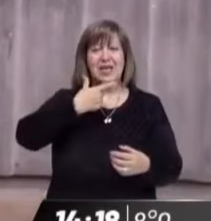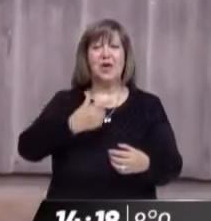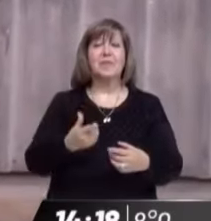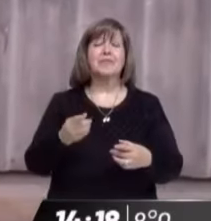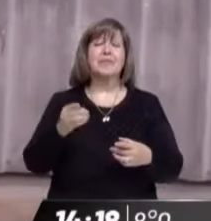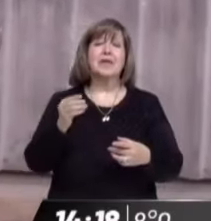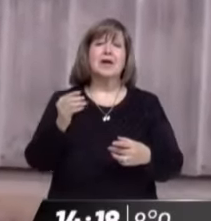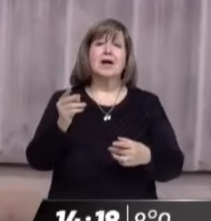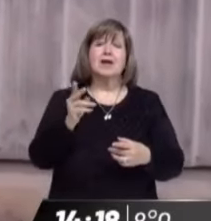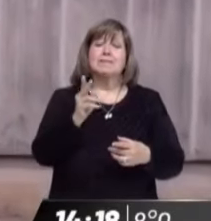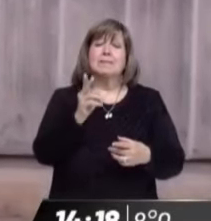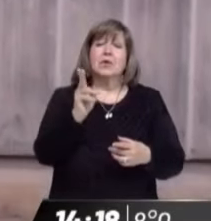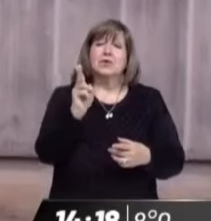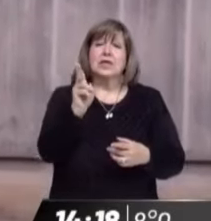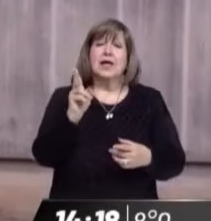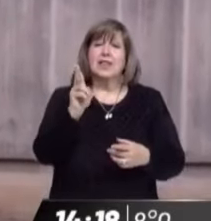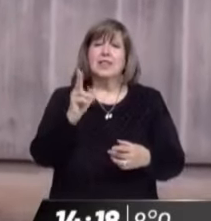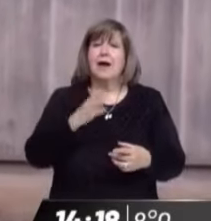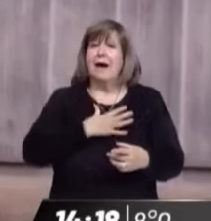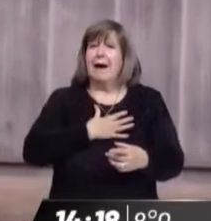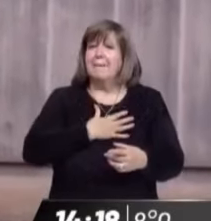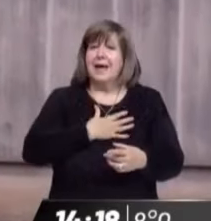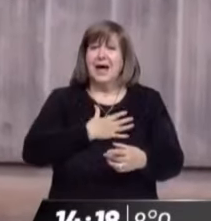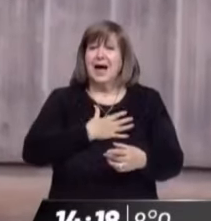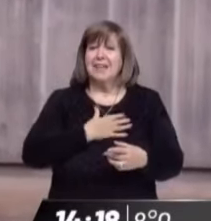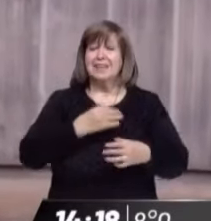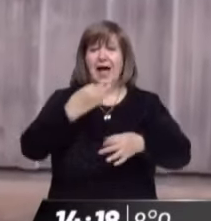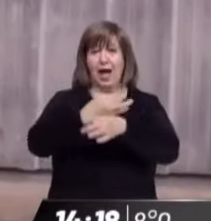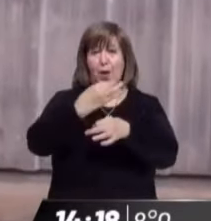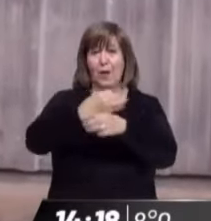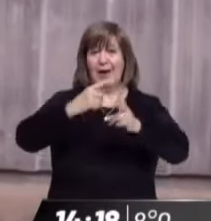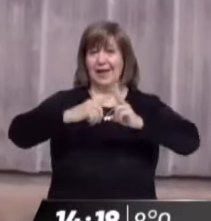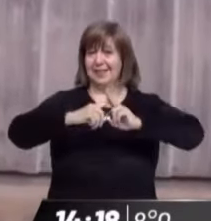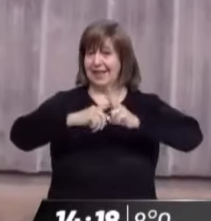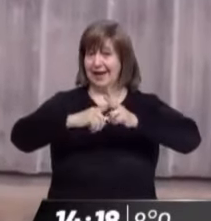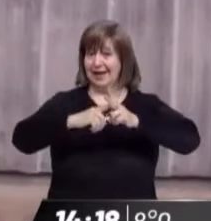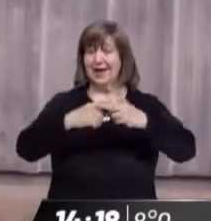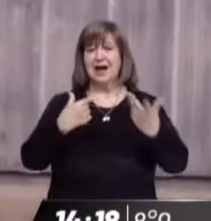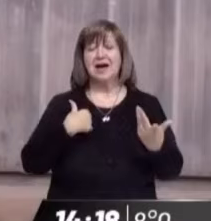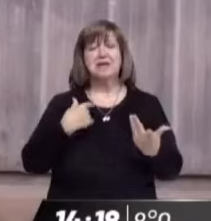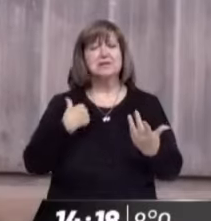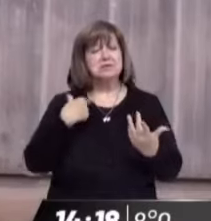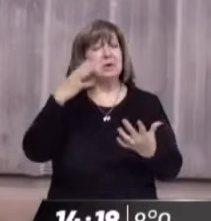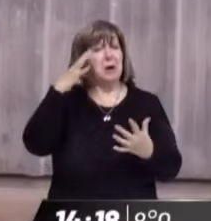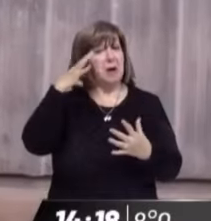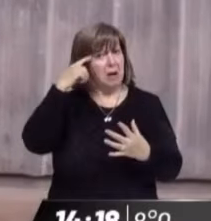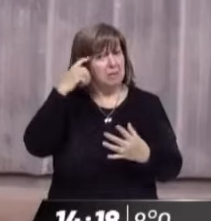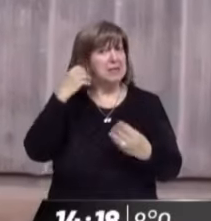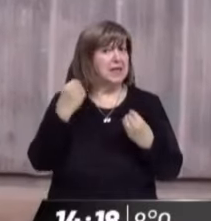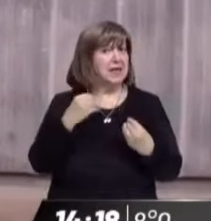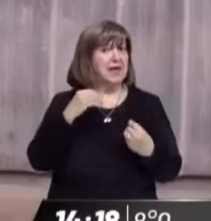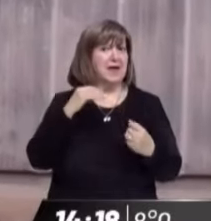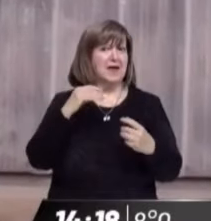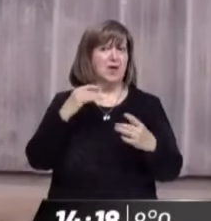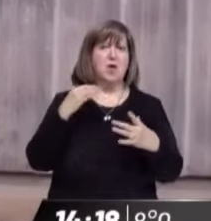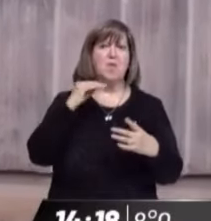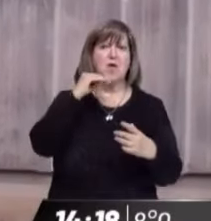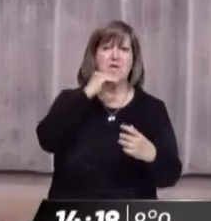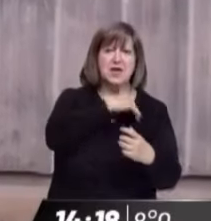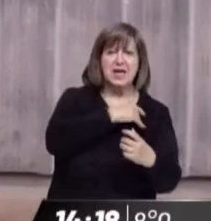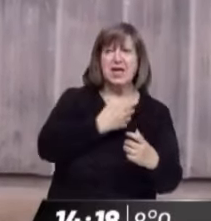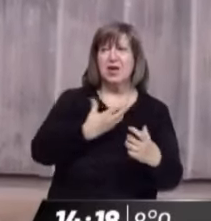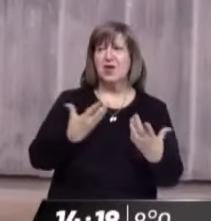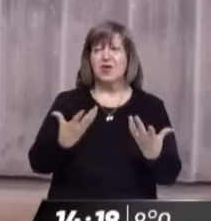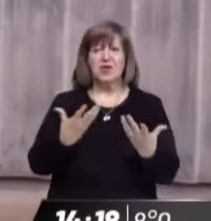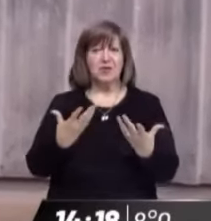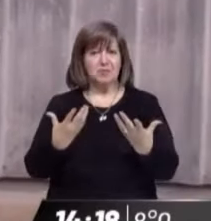Querido, ustedes saben que amo las escuelas técnicas. Yo fui a una escuela técnica, aprendí a hacer vino, conserva, está bien. Bueno, no No era lo tan buen aplicaste